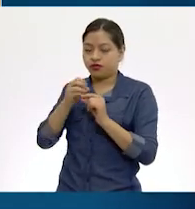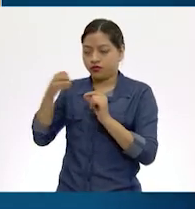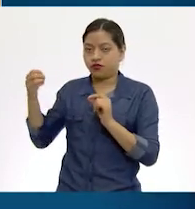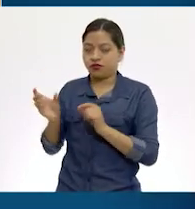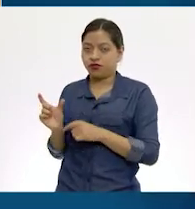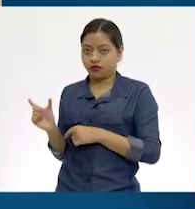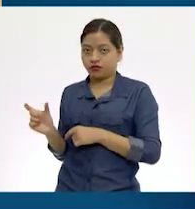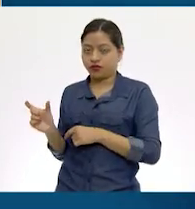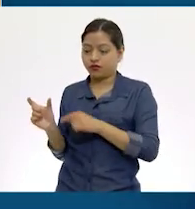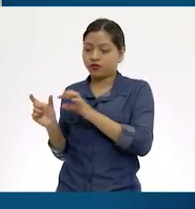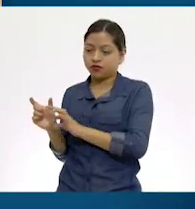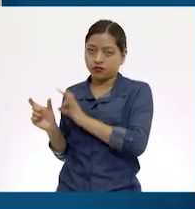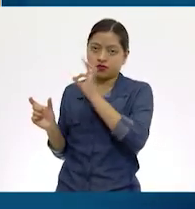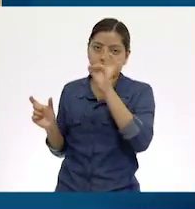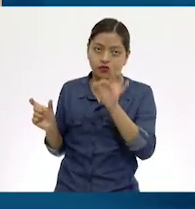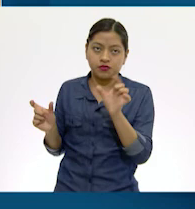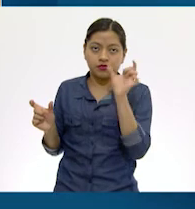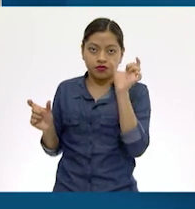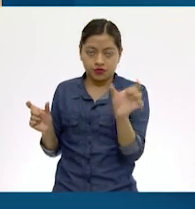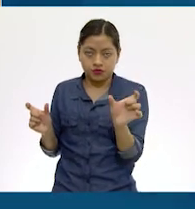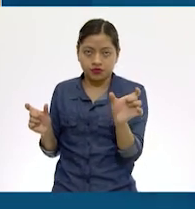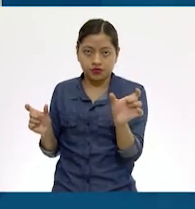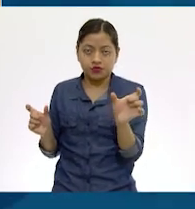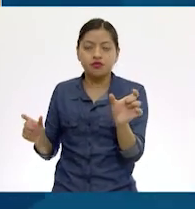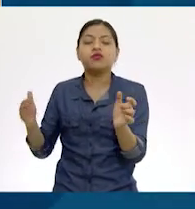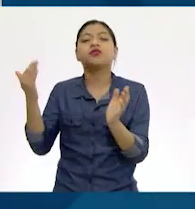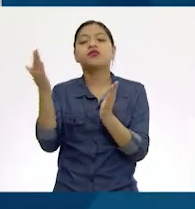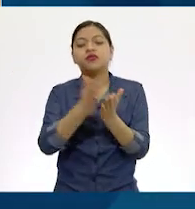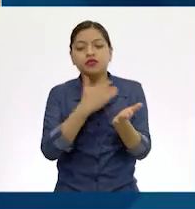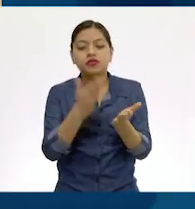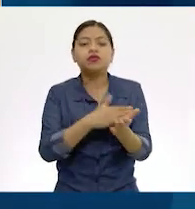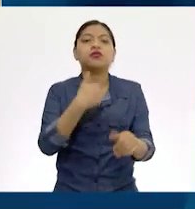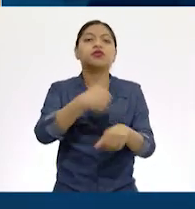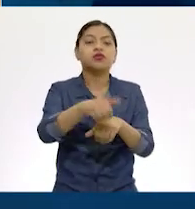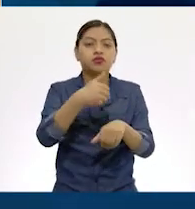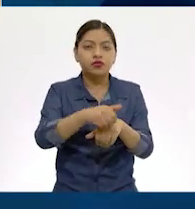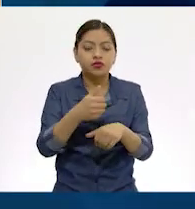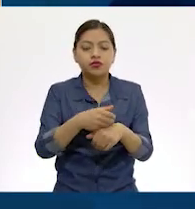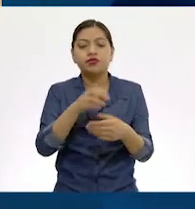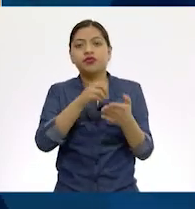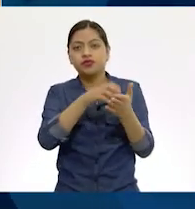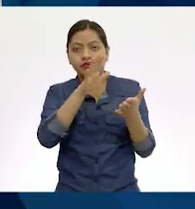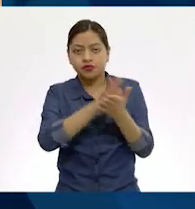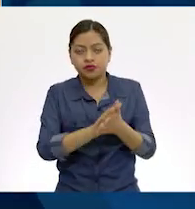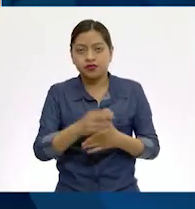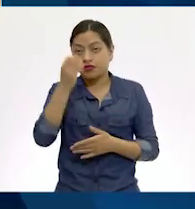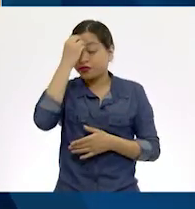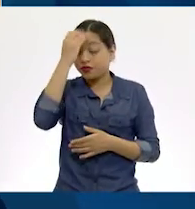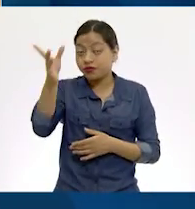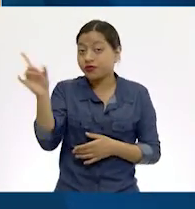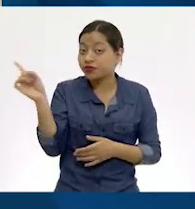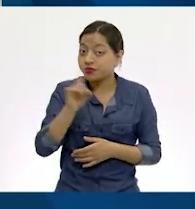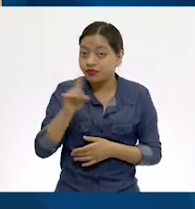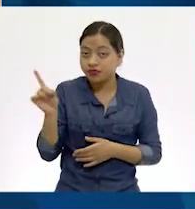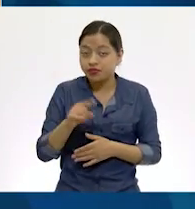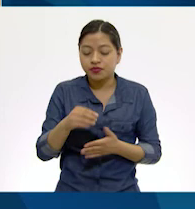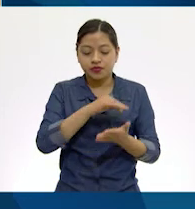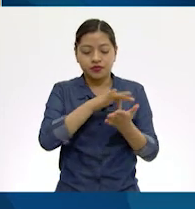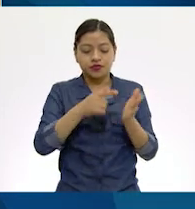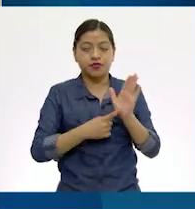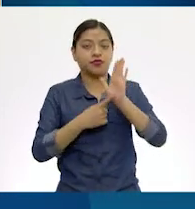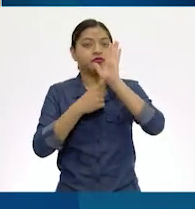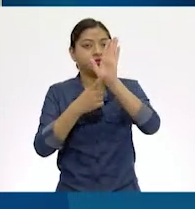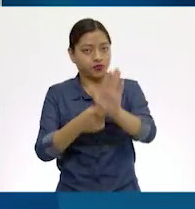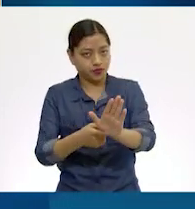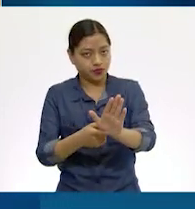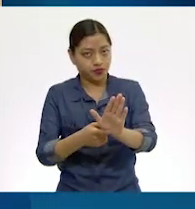textual con el número de página para que no se nos olvide escribirla. Esto, dentro del texto expositivo hay